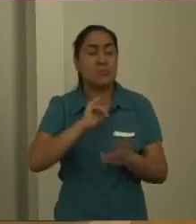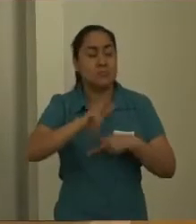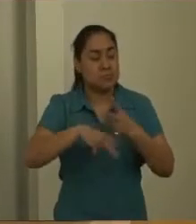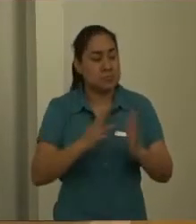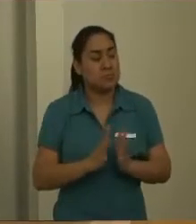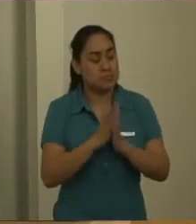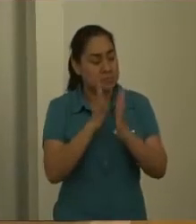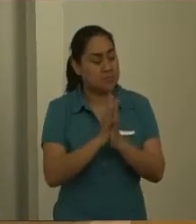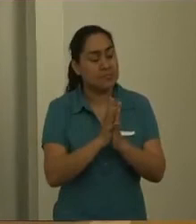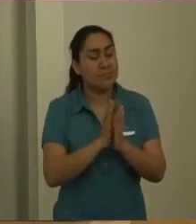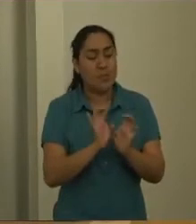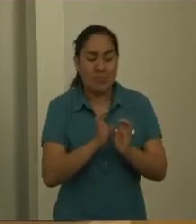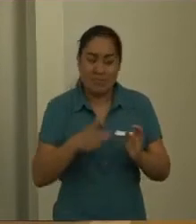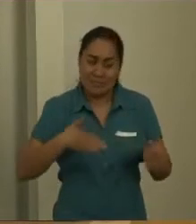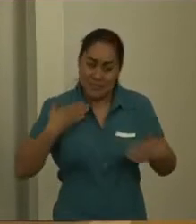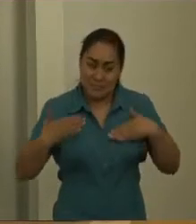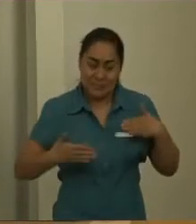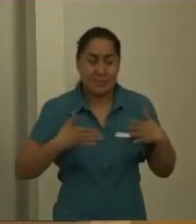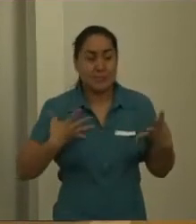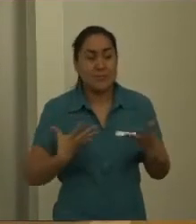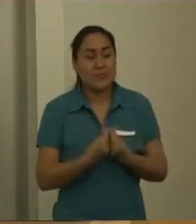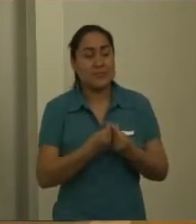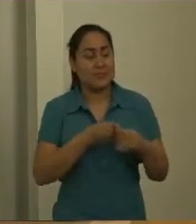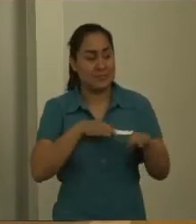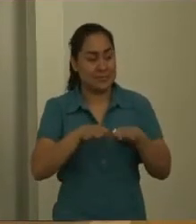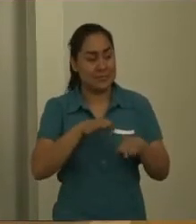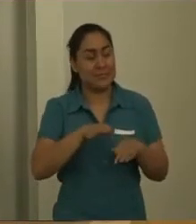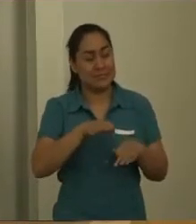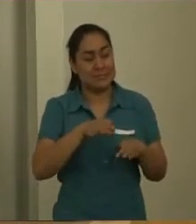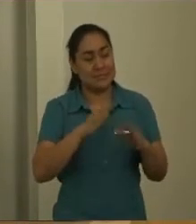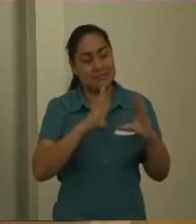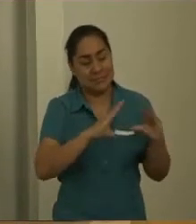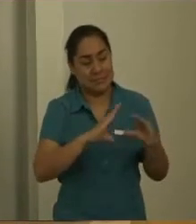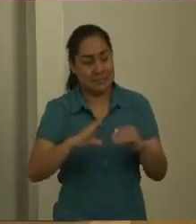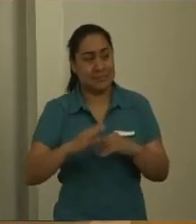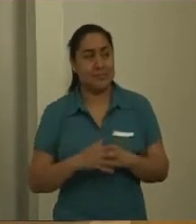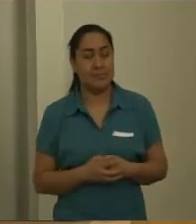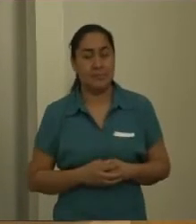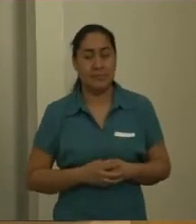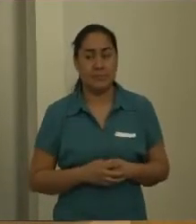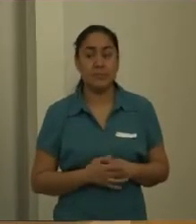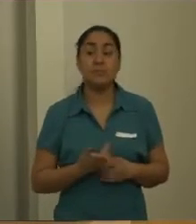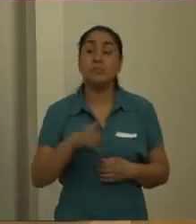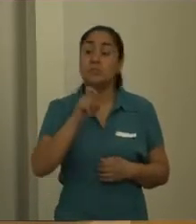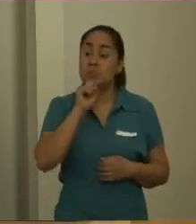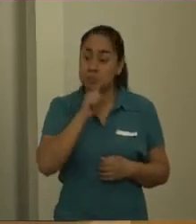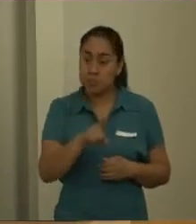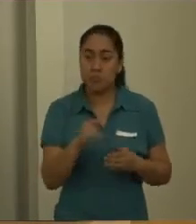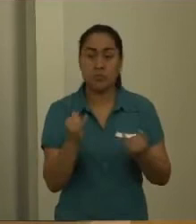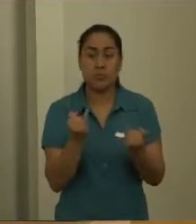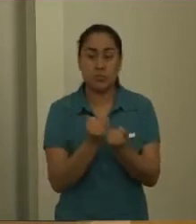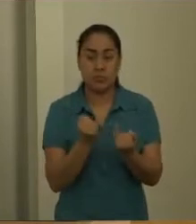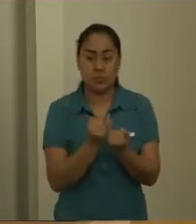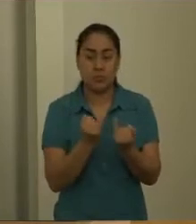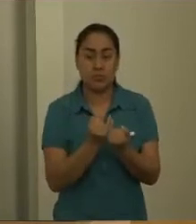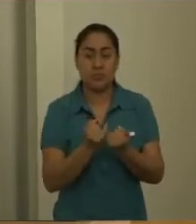manera entusiasta los trabajos encausados por la cátedra también al